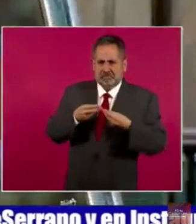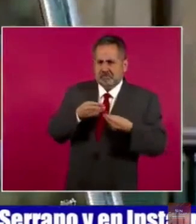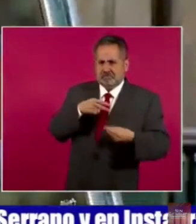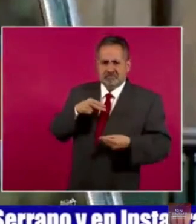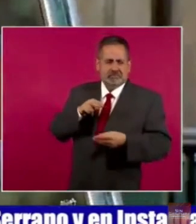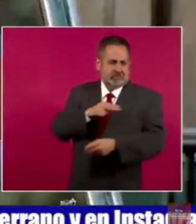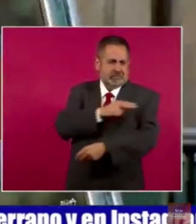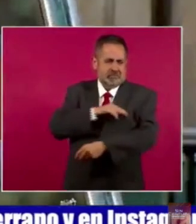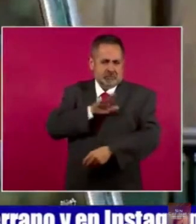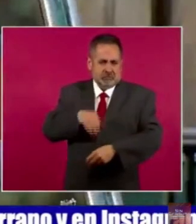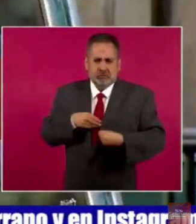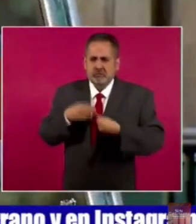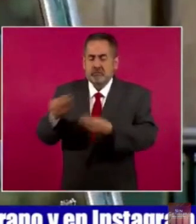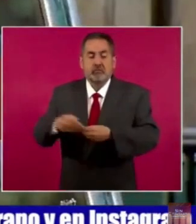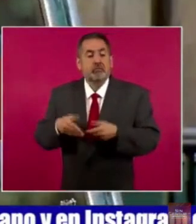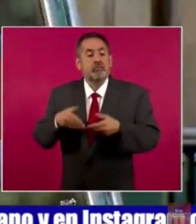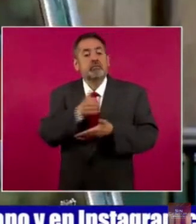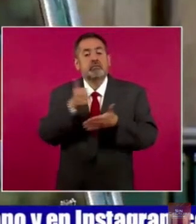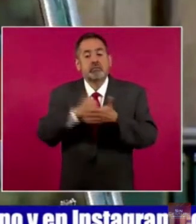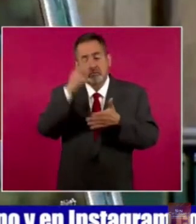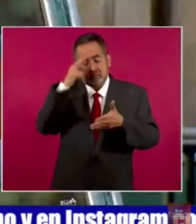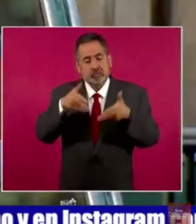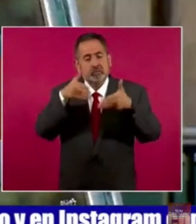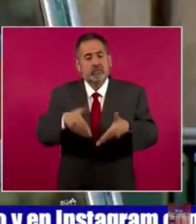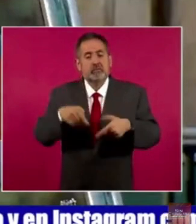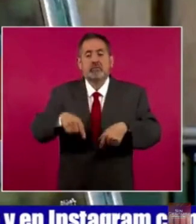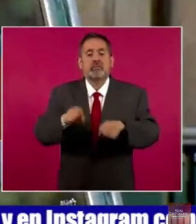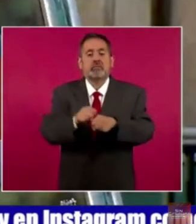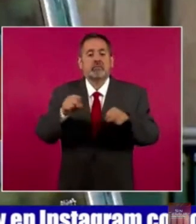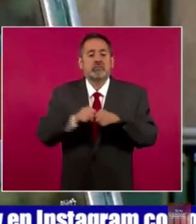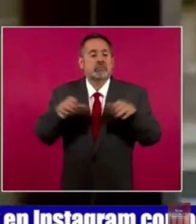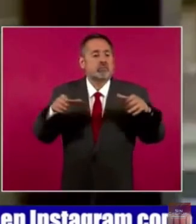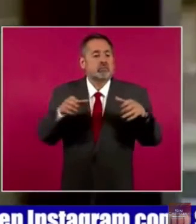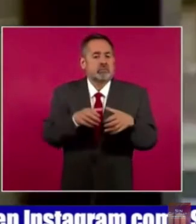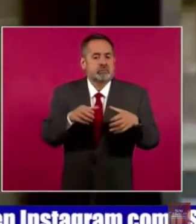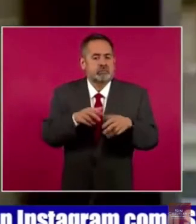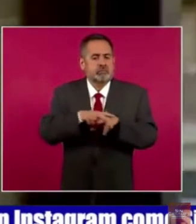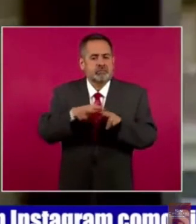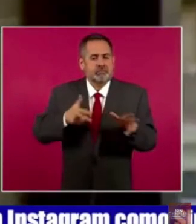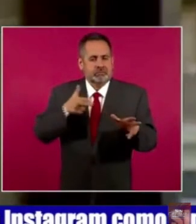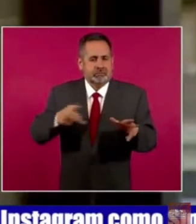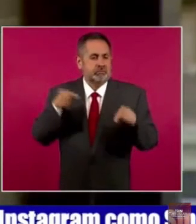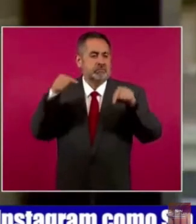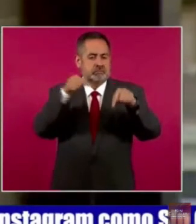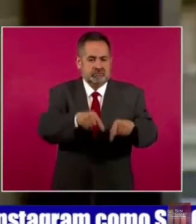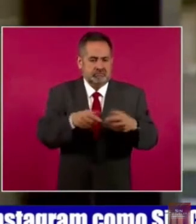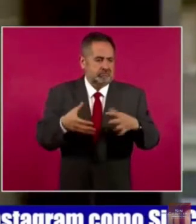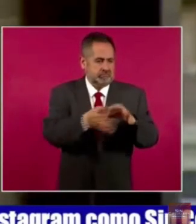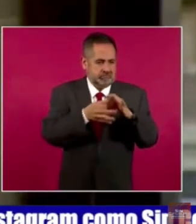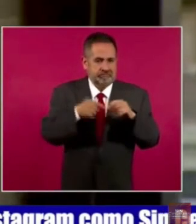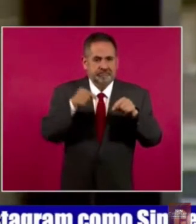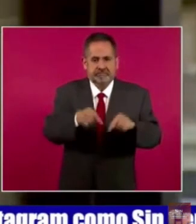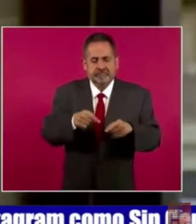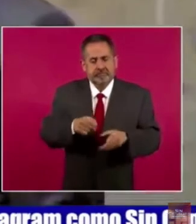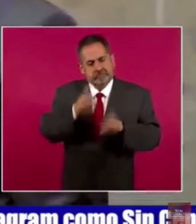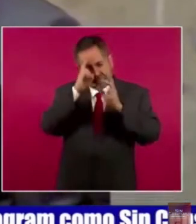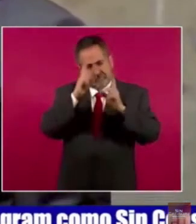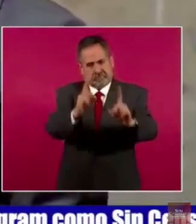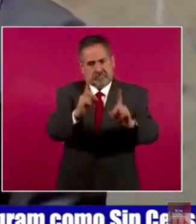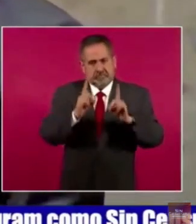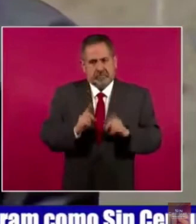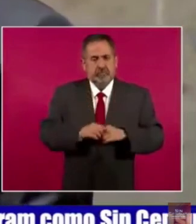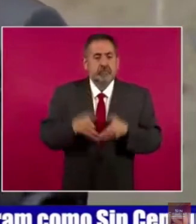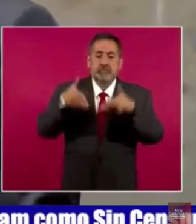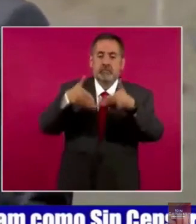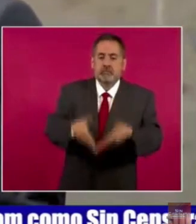de México fue velado en el salón principal de la Alianza de Ferrocarrileros. Sus restos se encuentran en